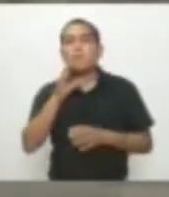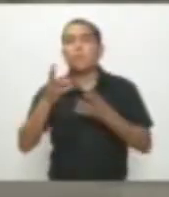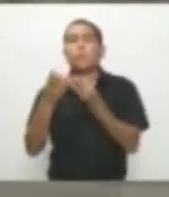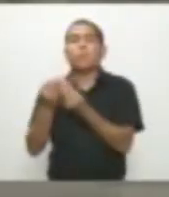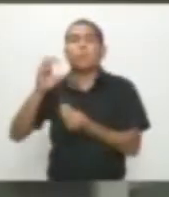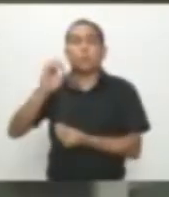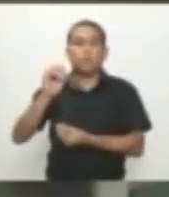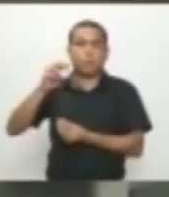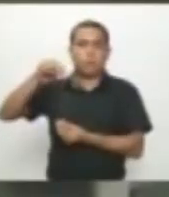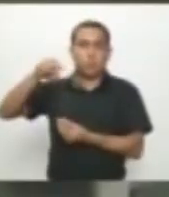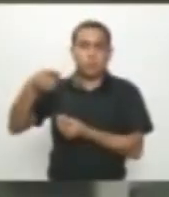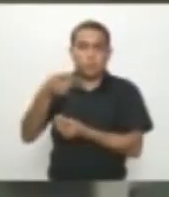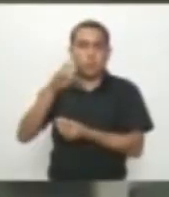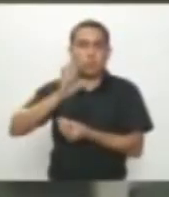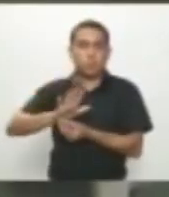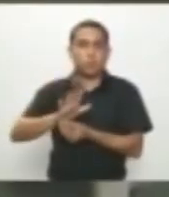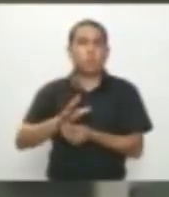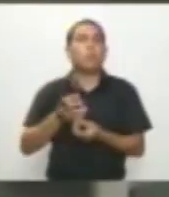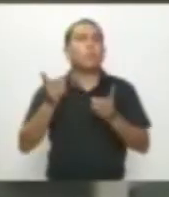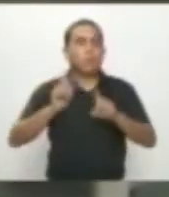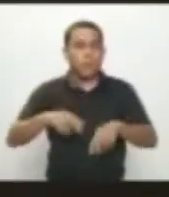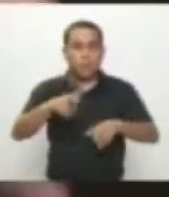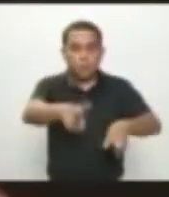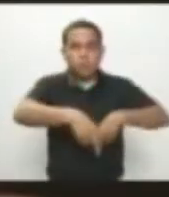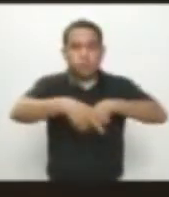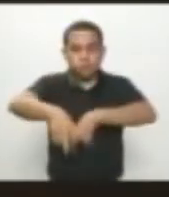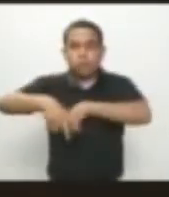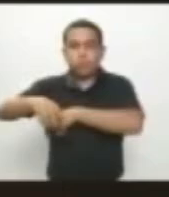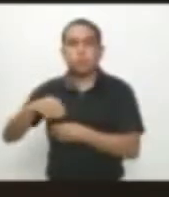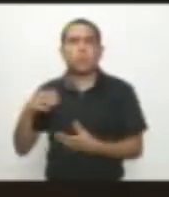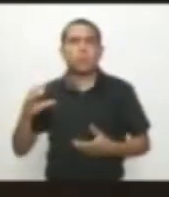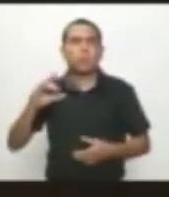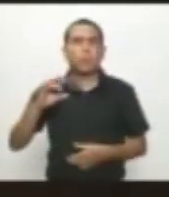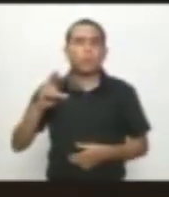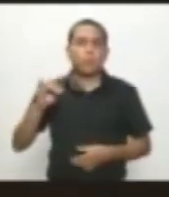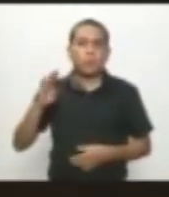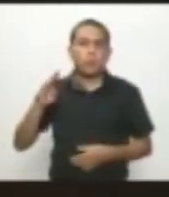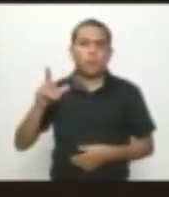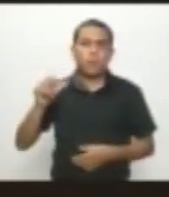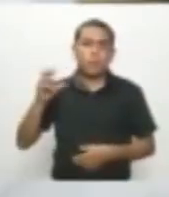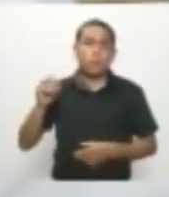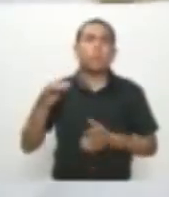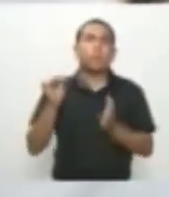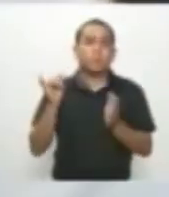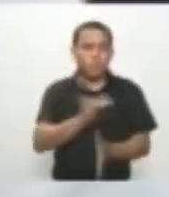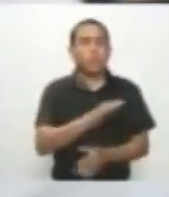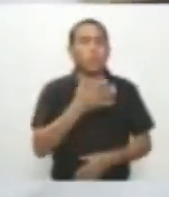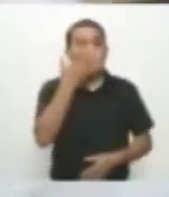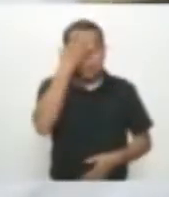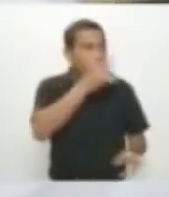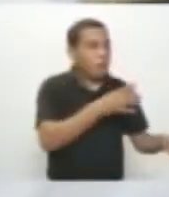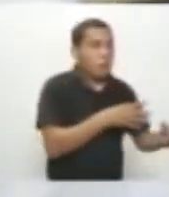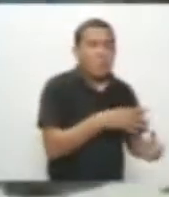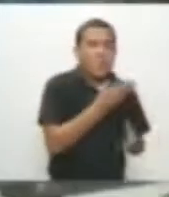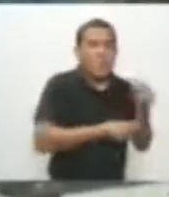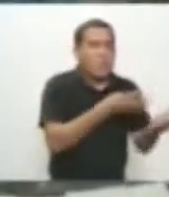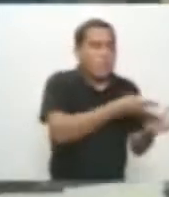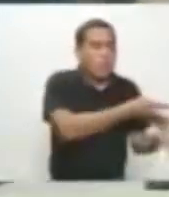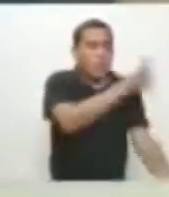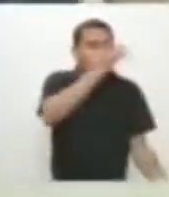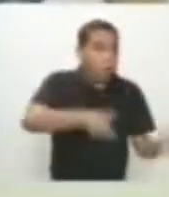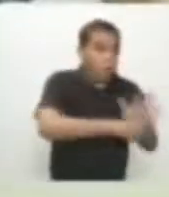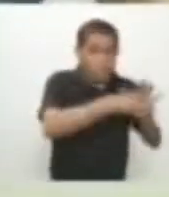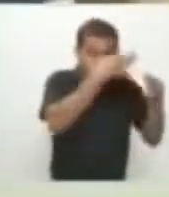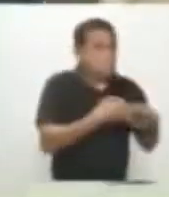los socios de la sociedad vendedora, la agropecuaria Cure Vilaró, por peculado por apropiación y enriquecimiento ilícito. Y es que lo que